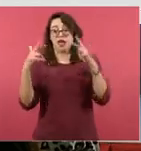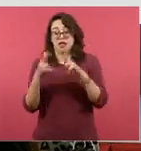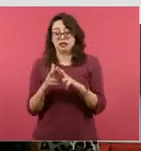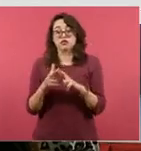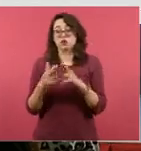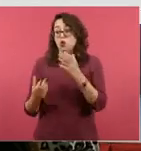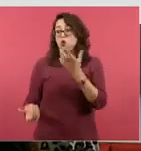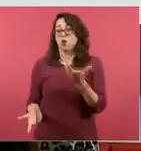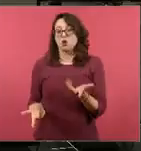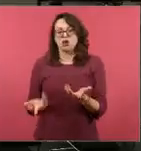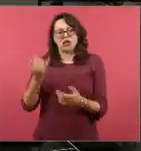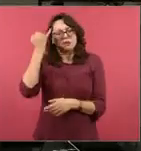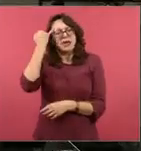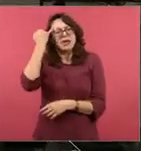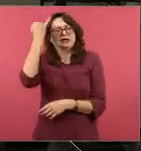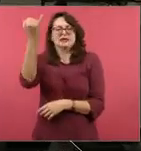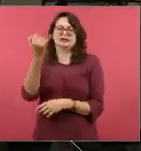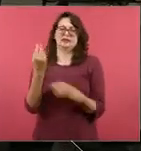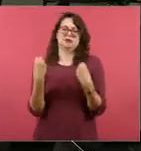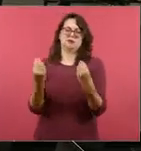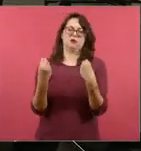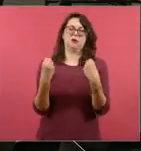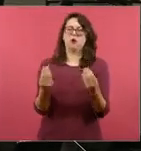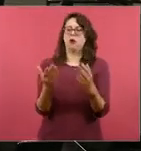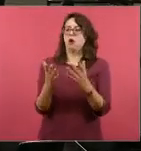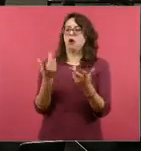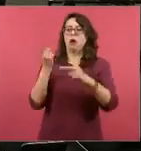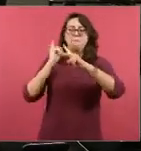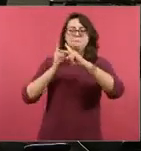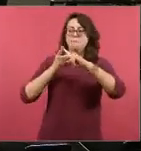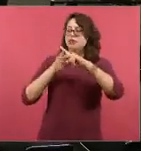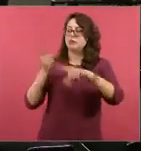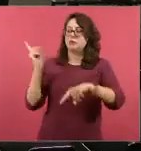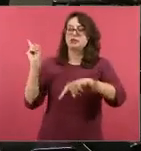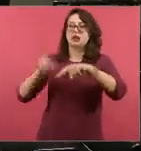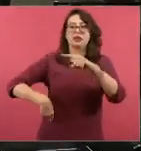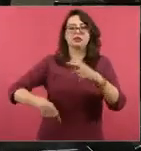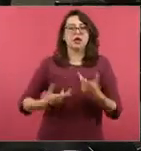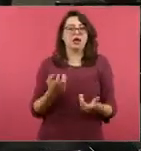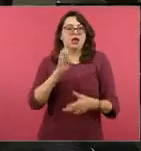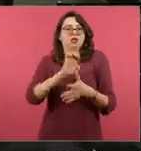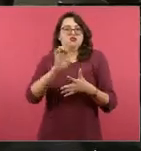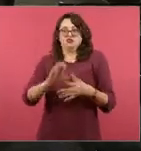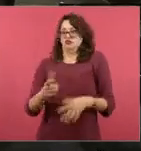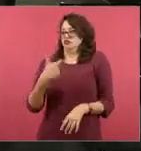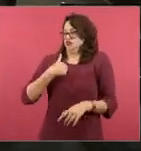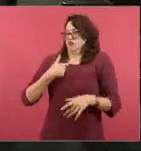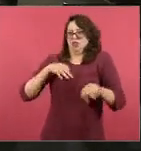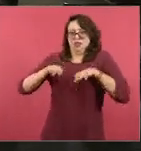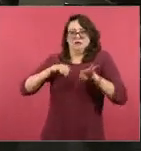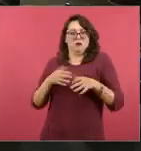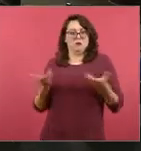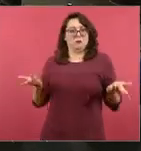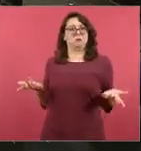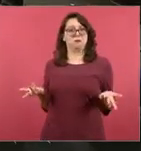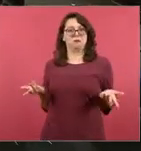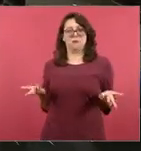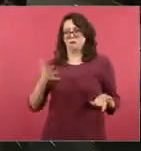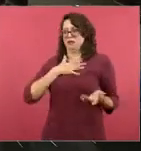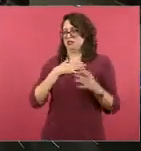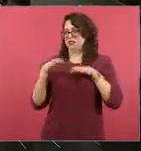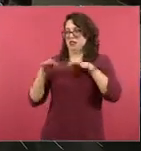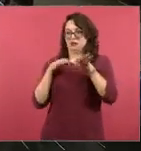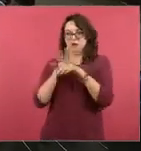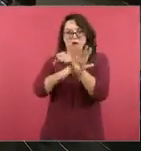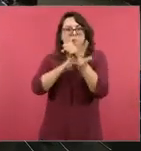Imagínense si no hubiera matemática, en la escuela en la cual trabajo y soy profesor, no habría alumnos de matemáticas, ni se estarían